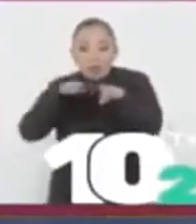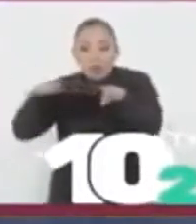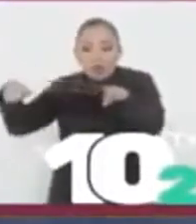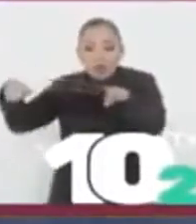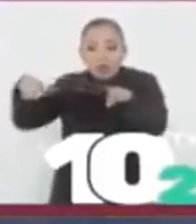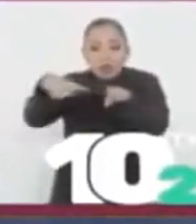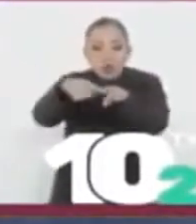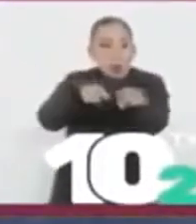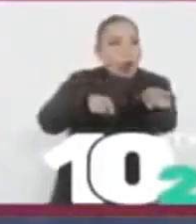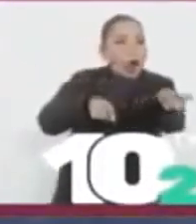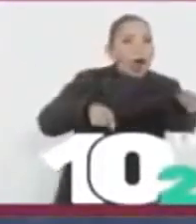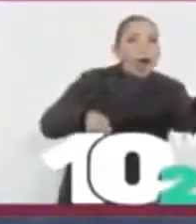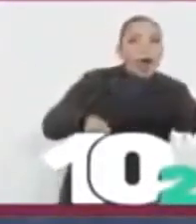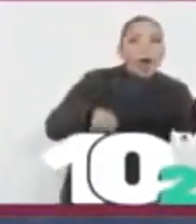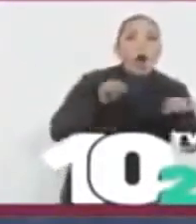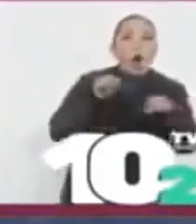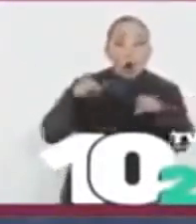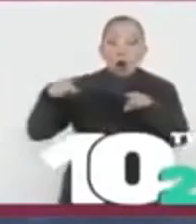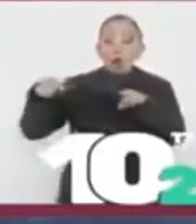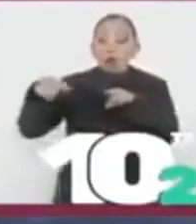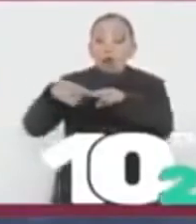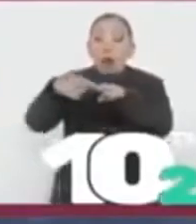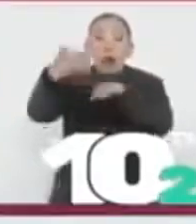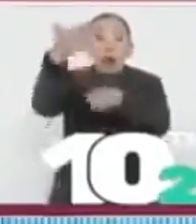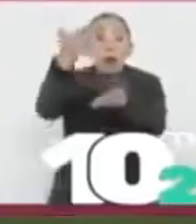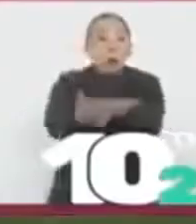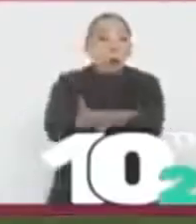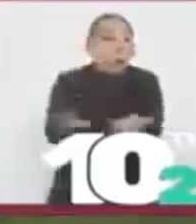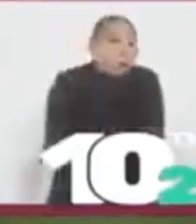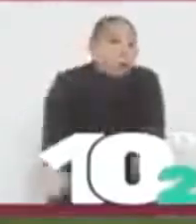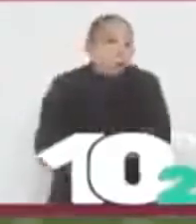lo hagan detenerse o cambiar de dirección.